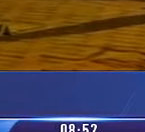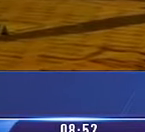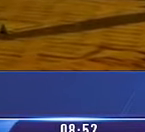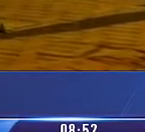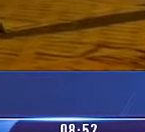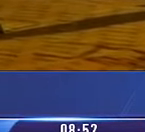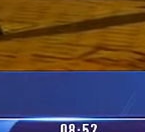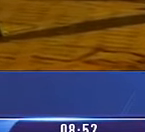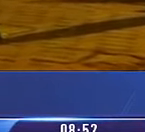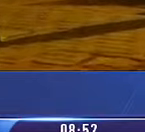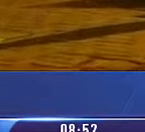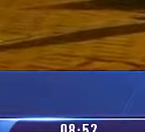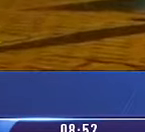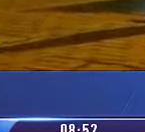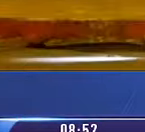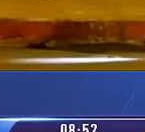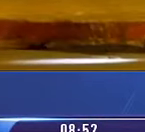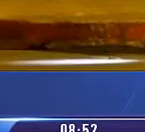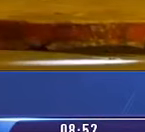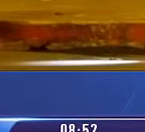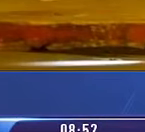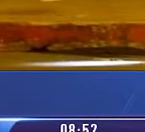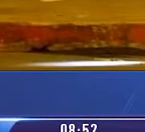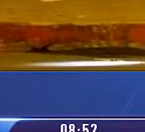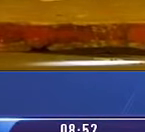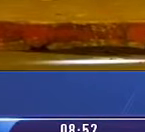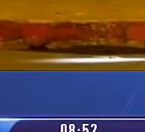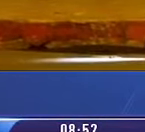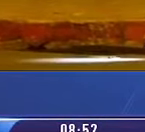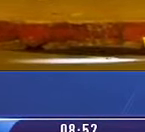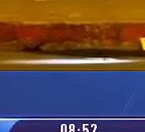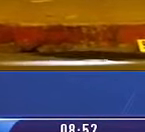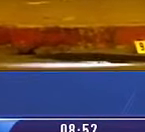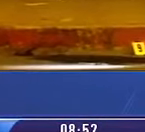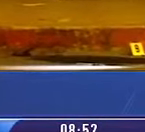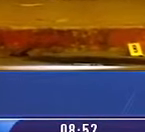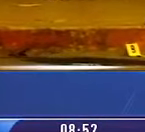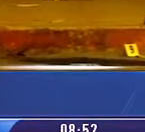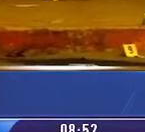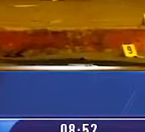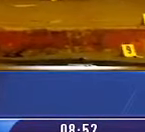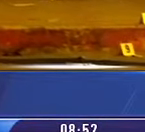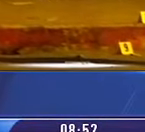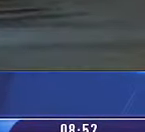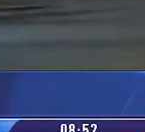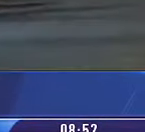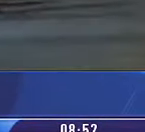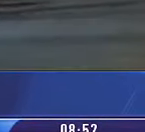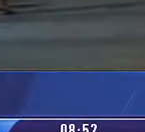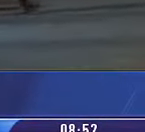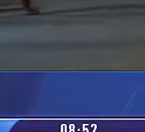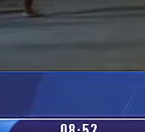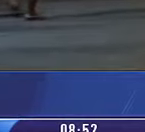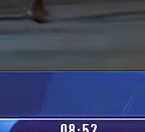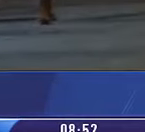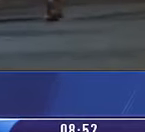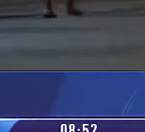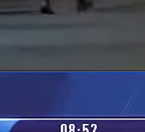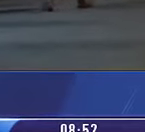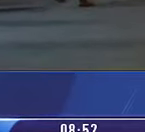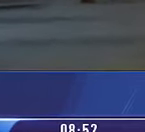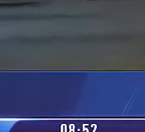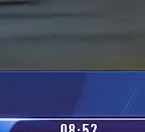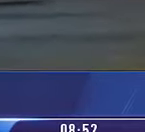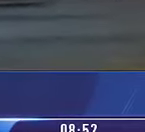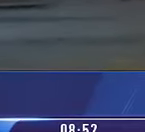varios sujetos para atentar contra la vida de un grupo de ciudadanos que conversaba en este sitio, del reasentamiento Virgen de Guadalupe en